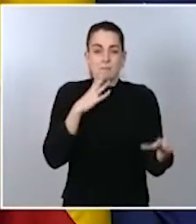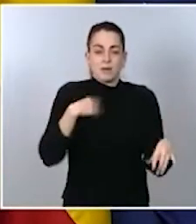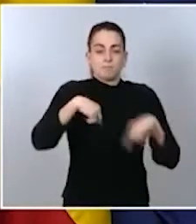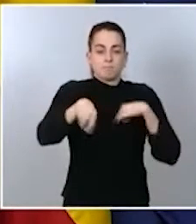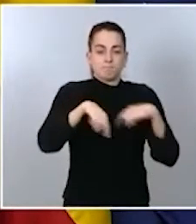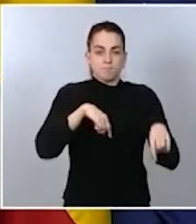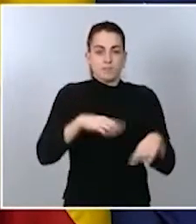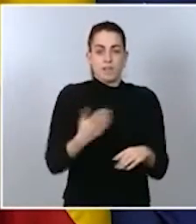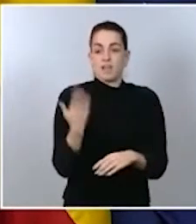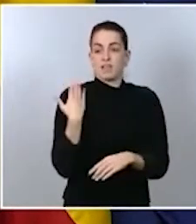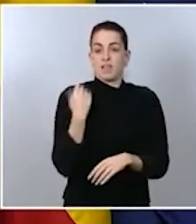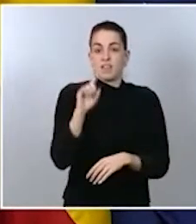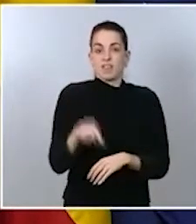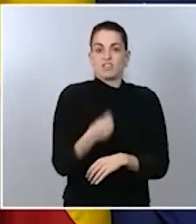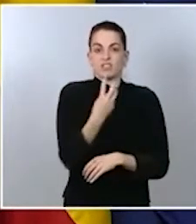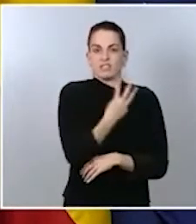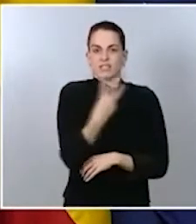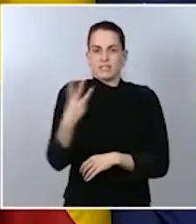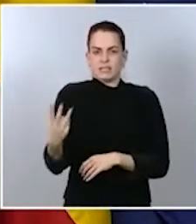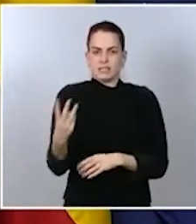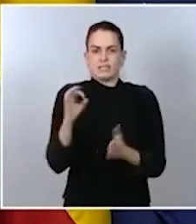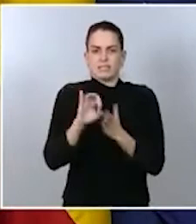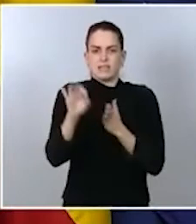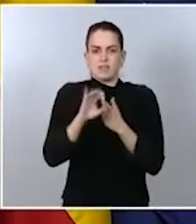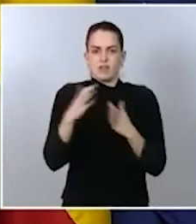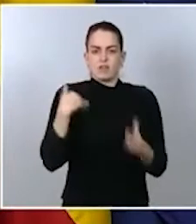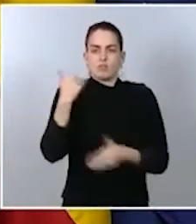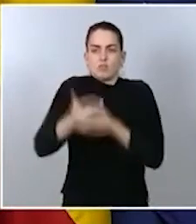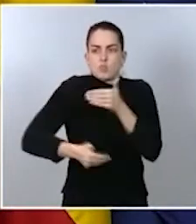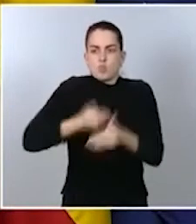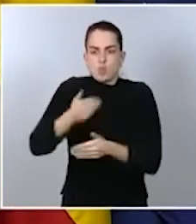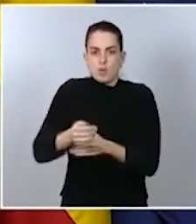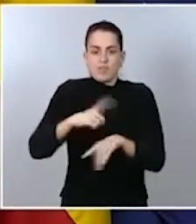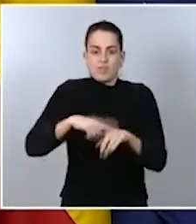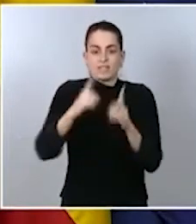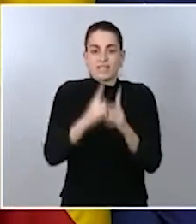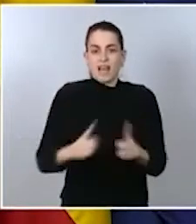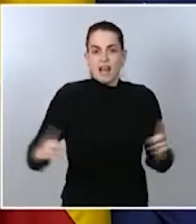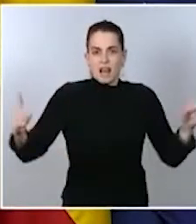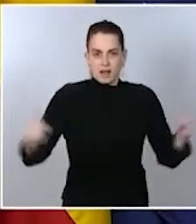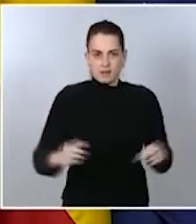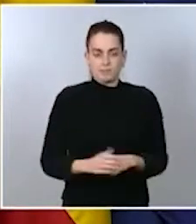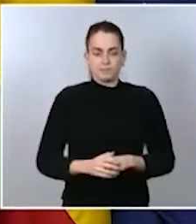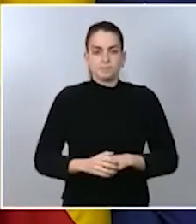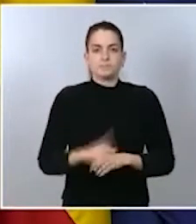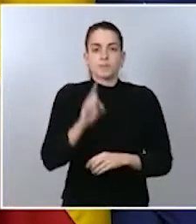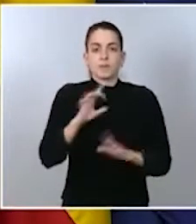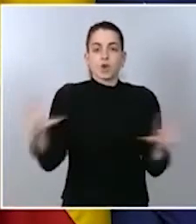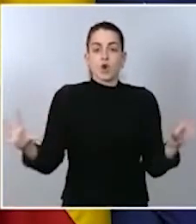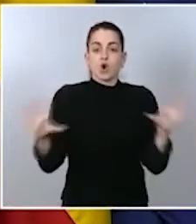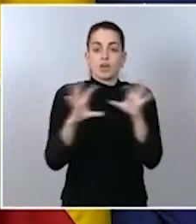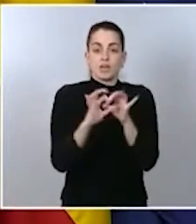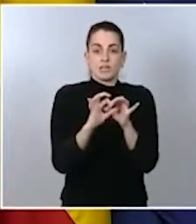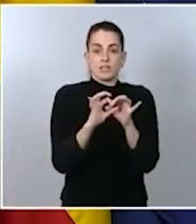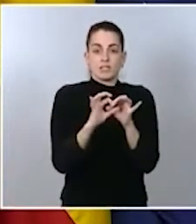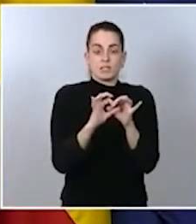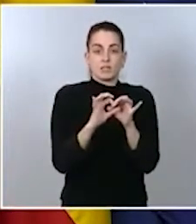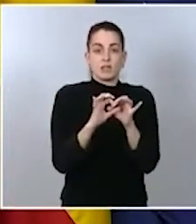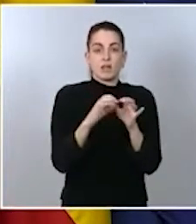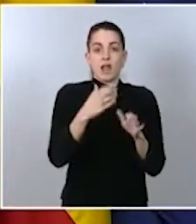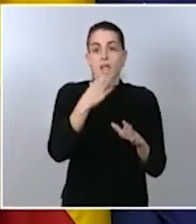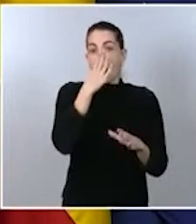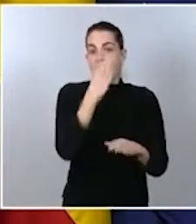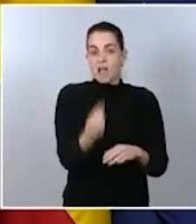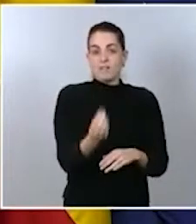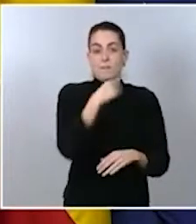servicios de alta velocidad y de larga distancia y la conexión ave madrid-zaragoza-barcelona se restituyó